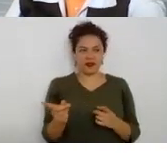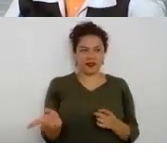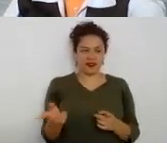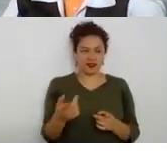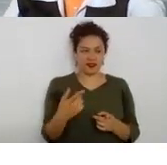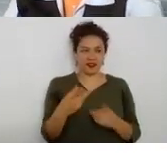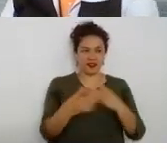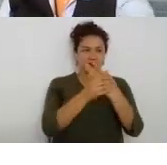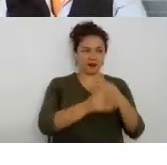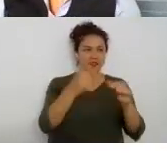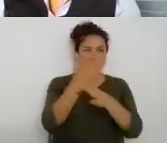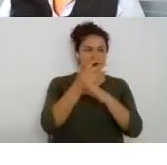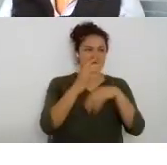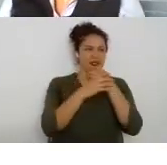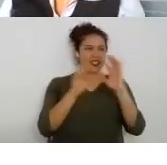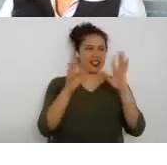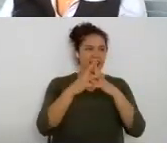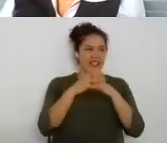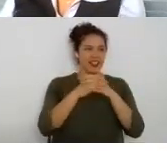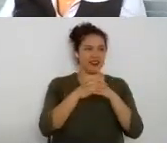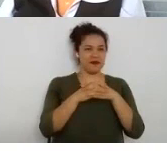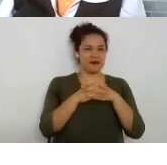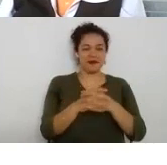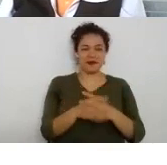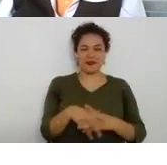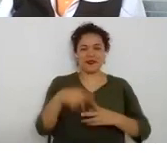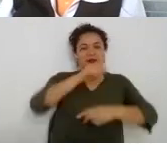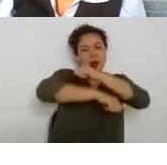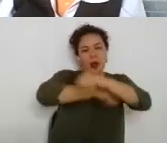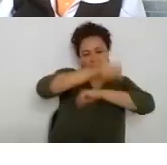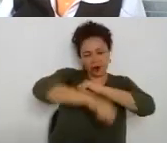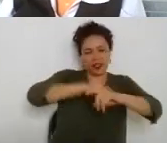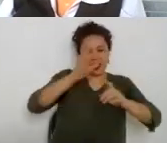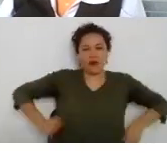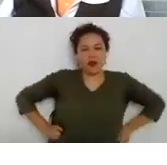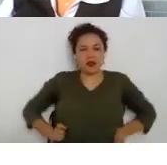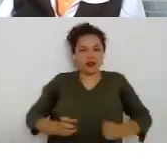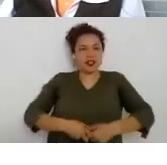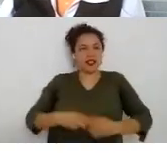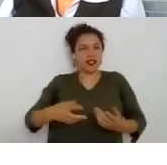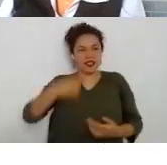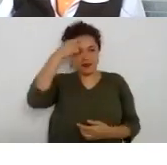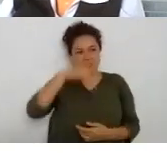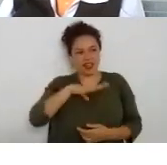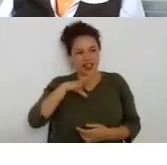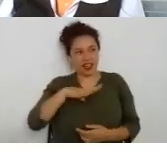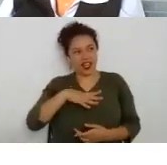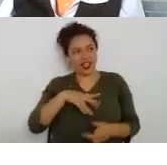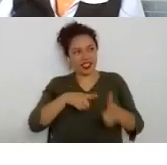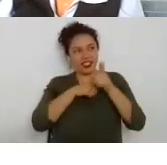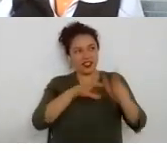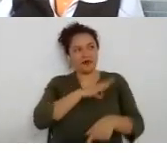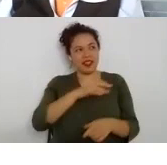Sus muñecas. Ya sea con una venda o con un cinturón, alguna tela que me permita mantener esta posición y hacer